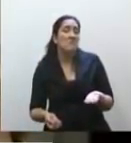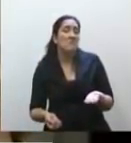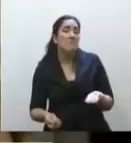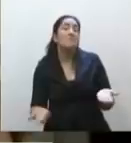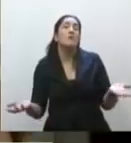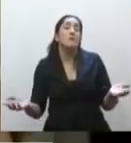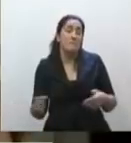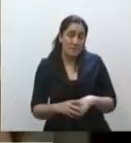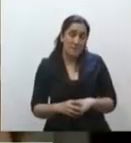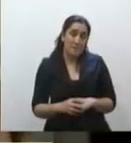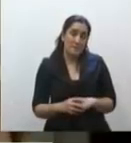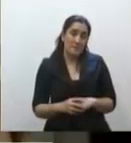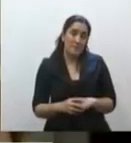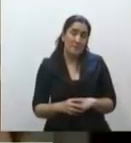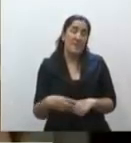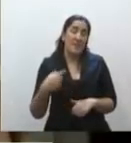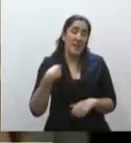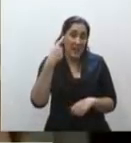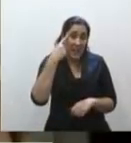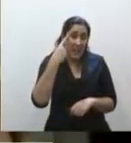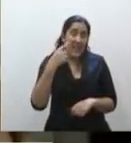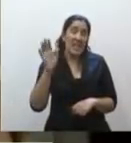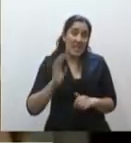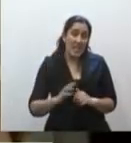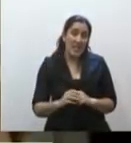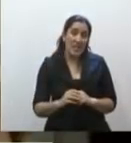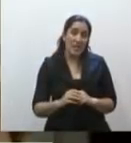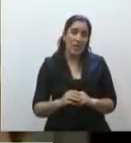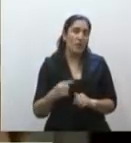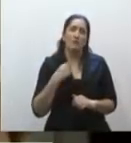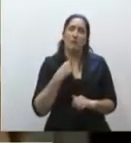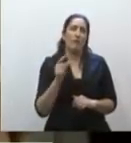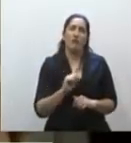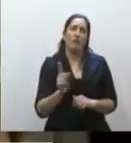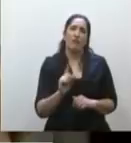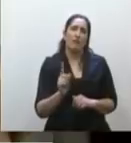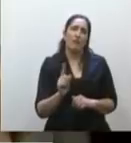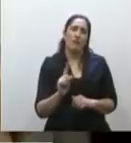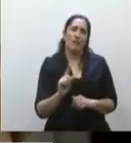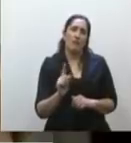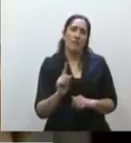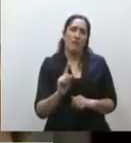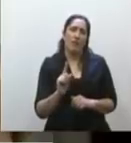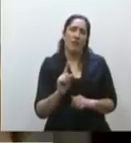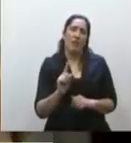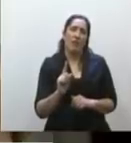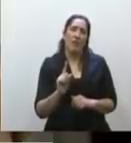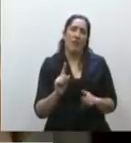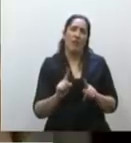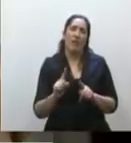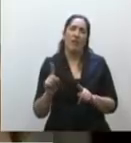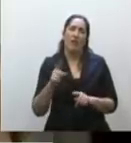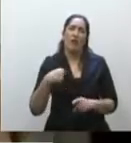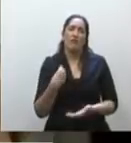Y bueno, creo que no quiero ocupar el lugar de que cuando los